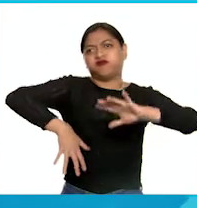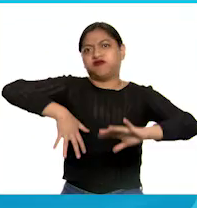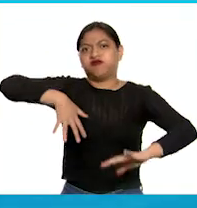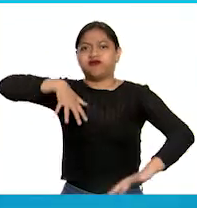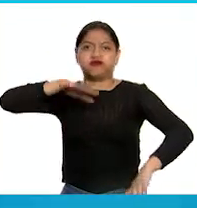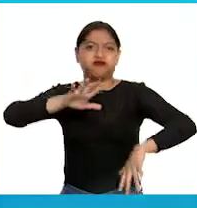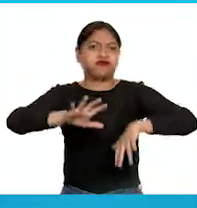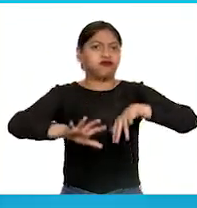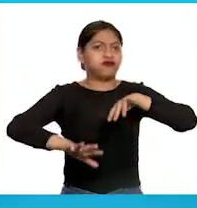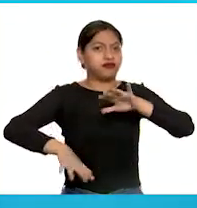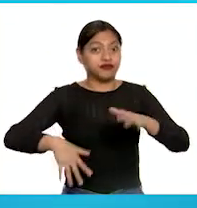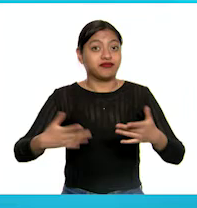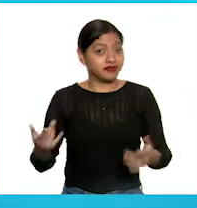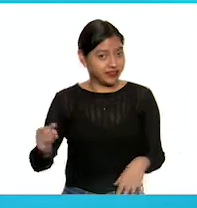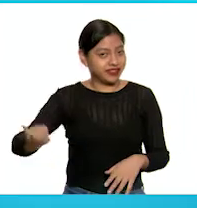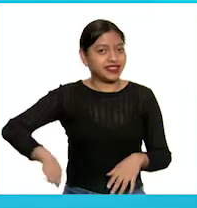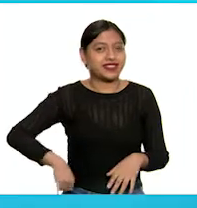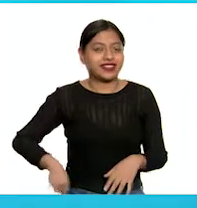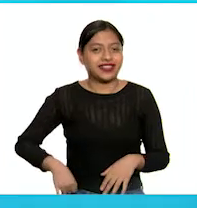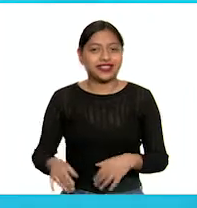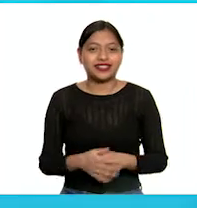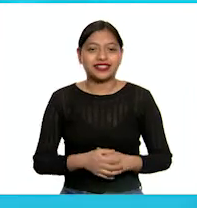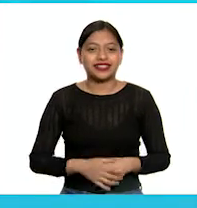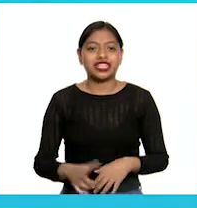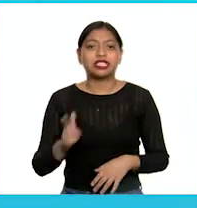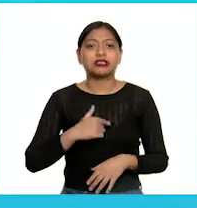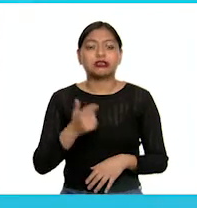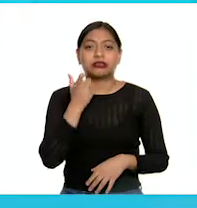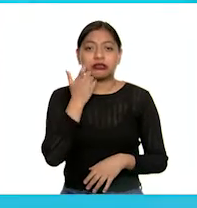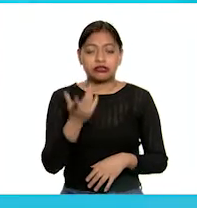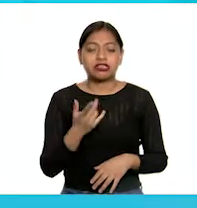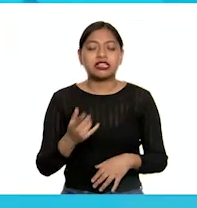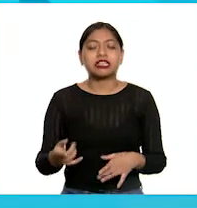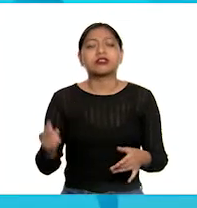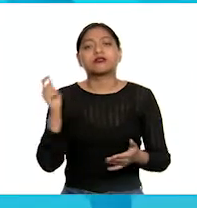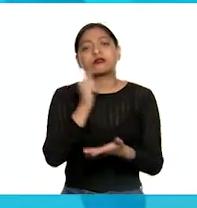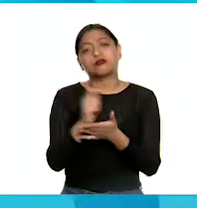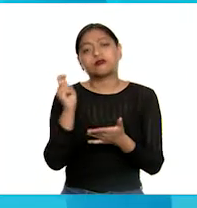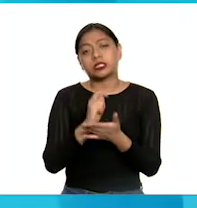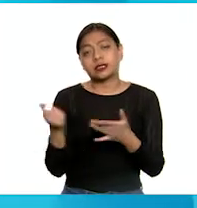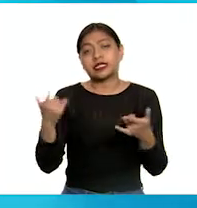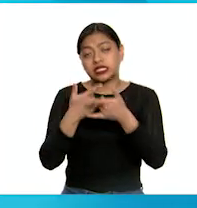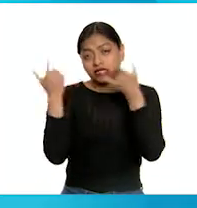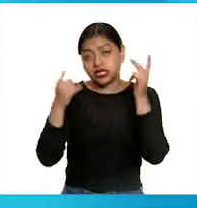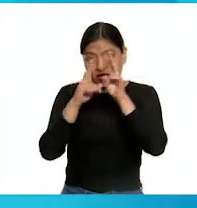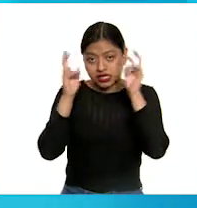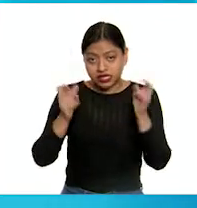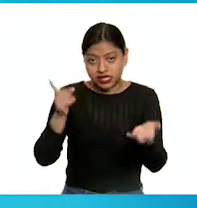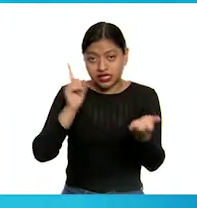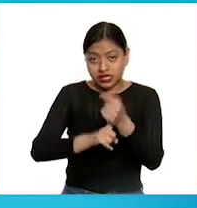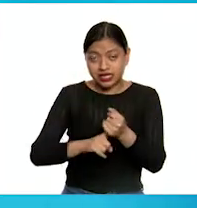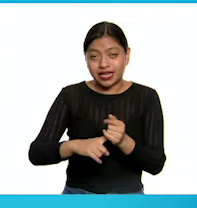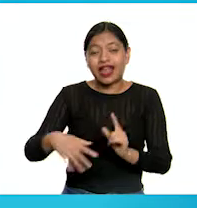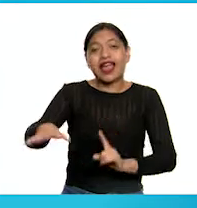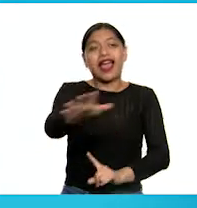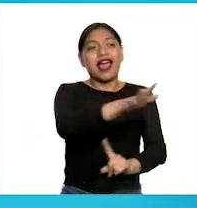interesante, ¿verdad? Me gustaría escribir un cuento sobre la naturaleza y sus